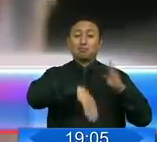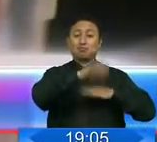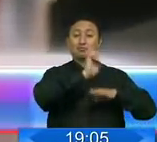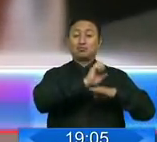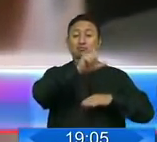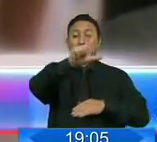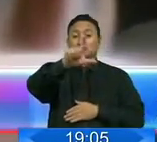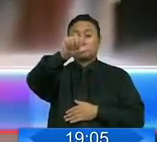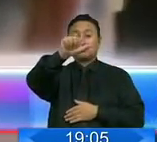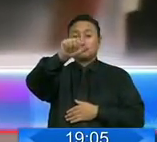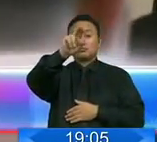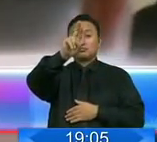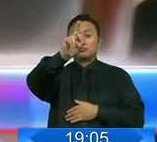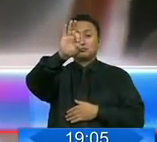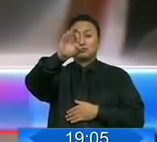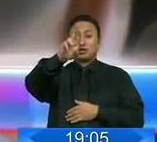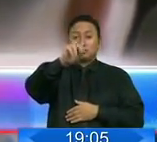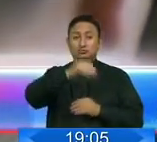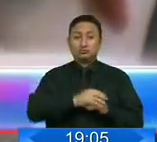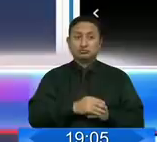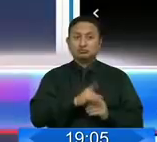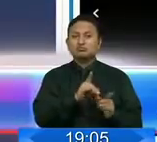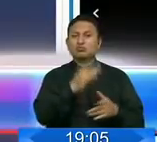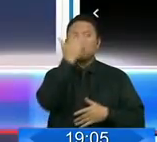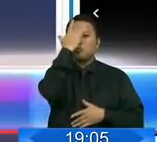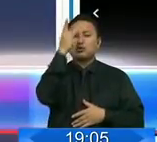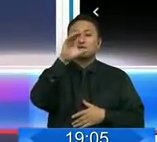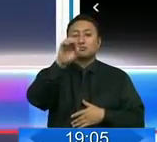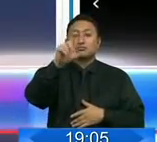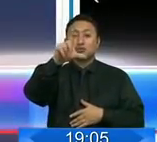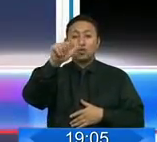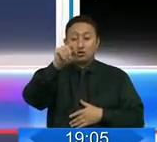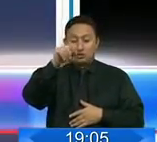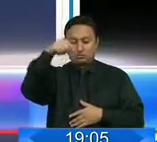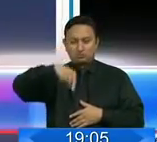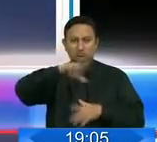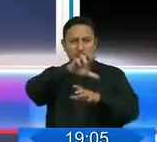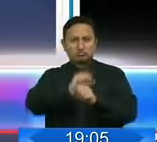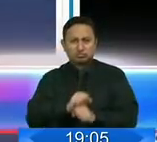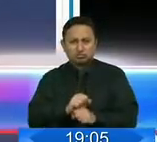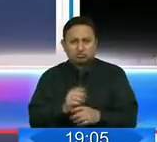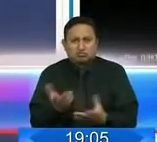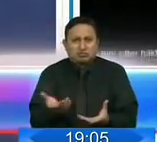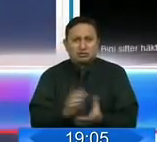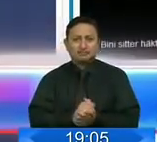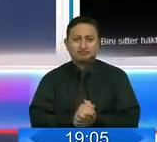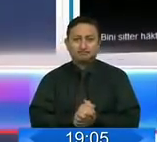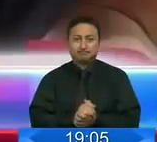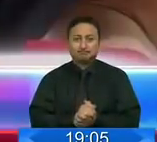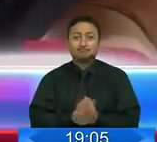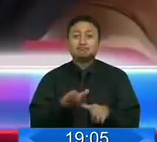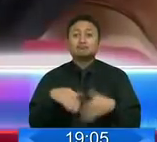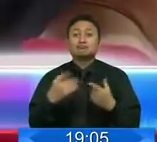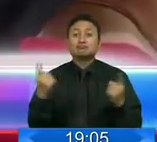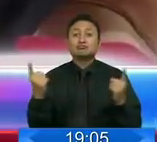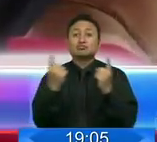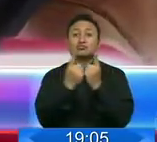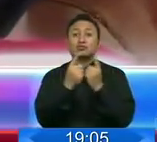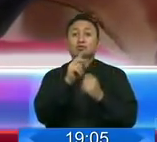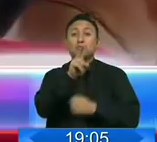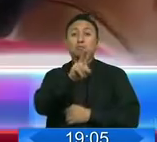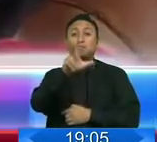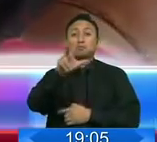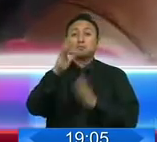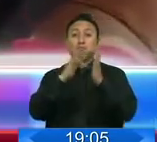es para que explique el proceso de detención de Olavini en Quito. El encuentro fue confirmado para este 23 de abril,